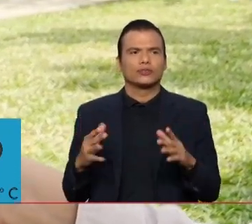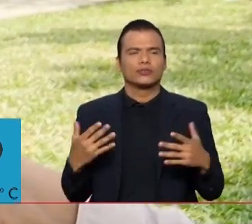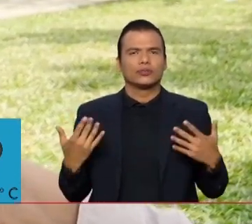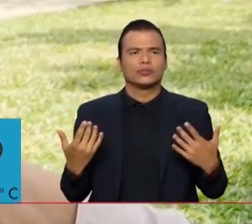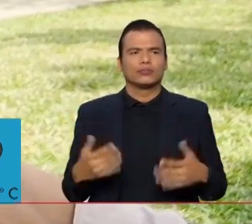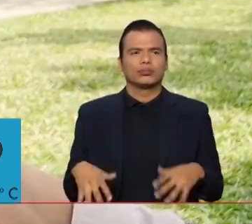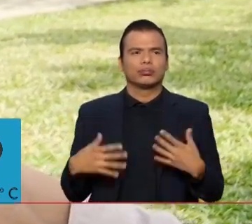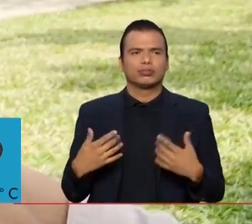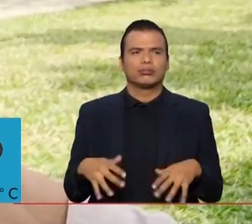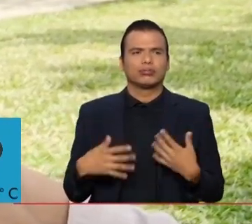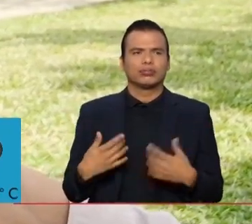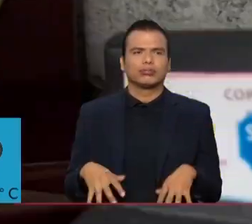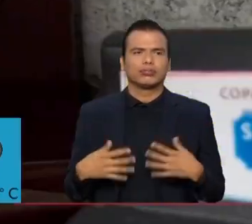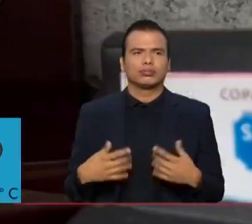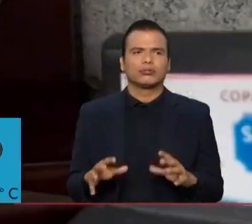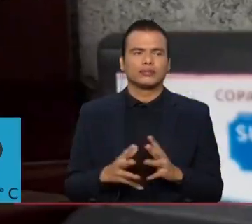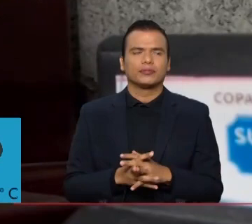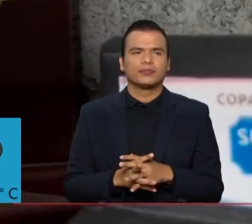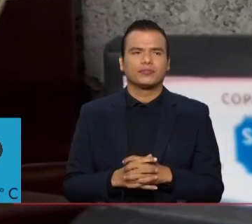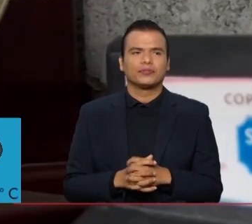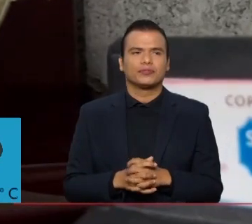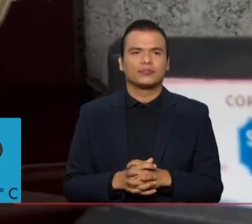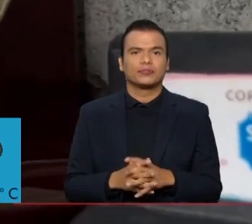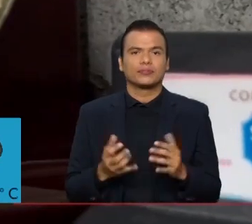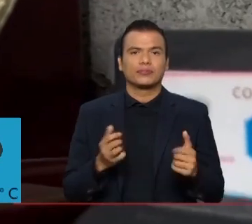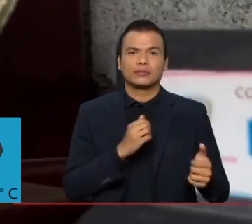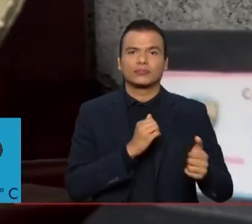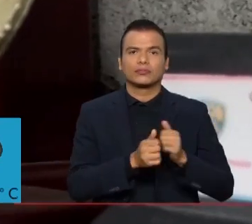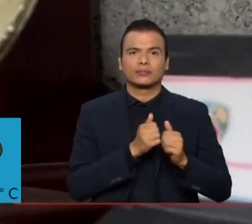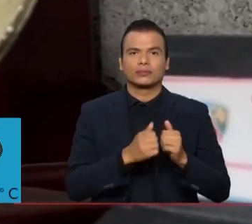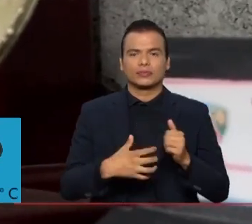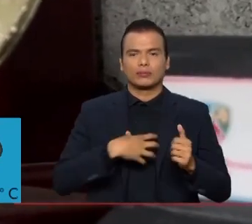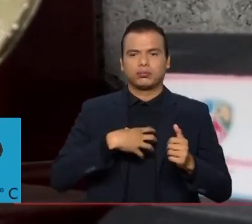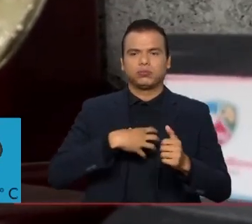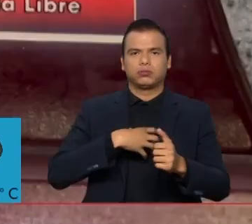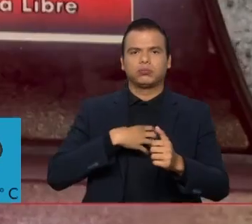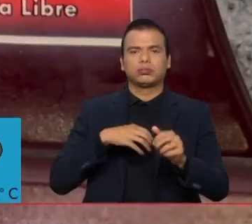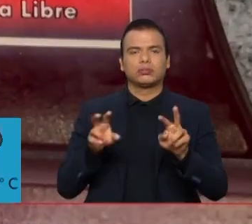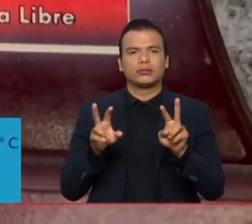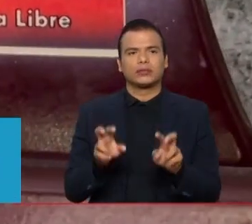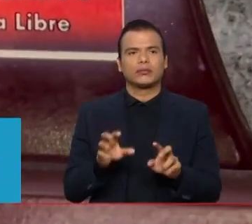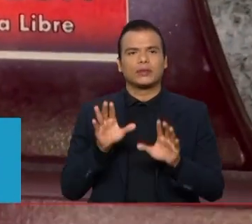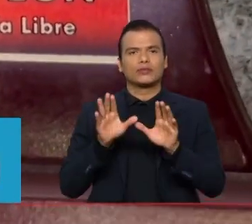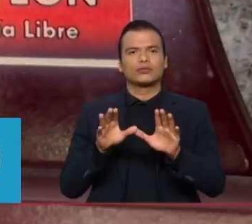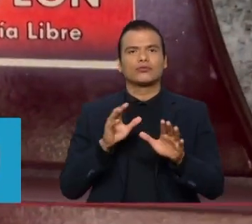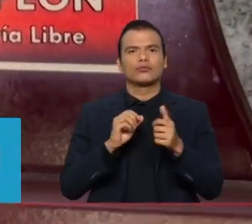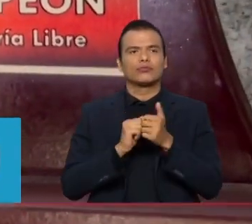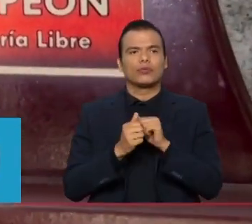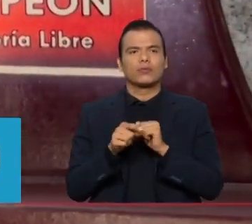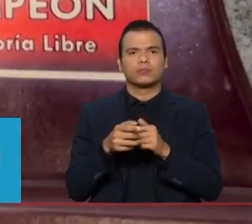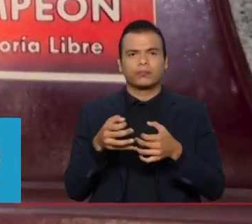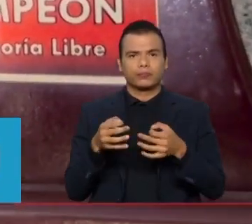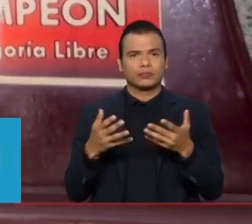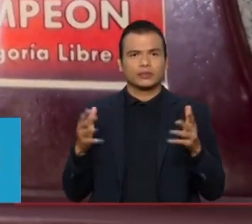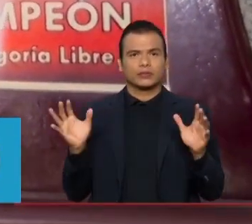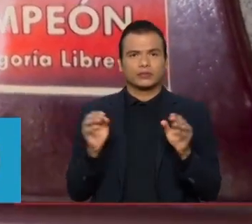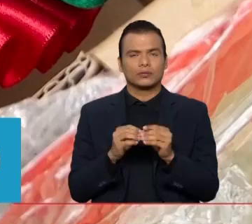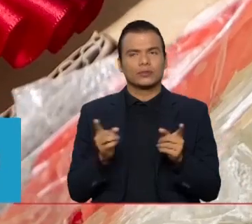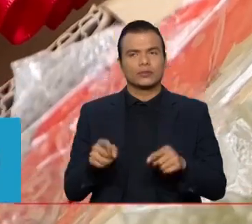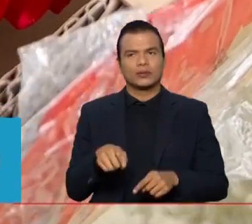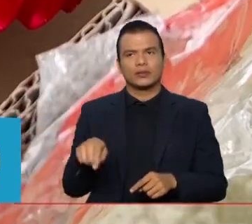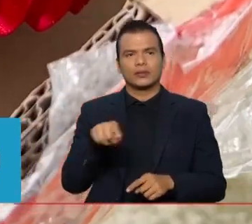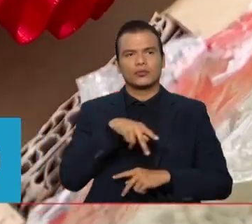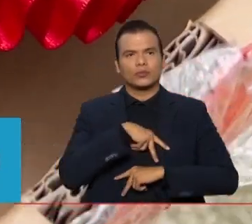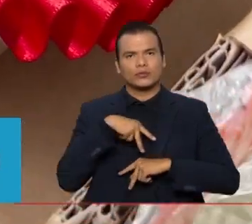pues lógicamente hay que apoyarlos. Los logros deportivos no solo son hitos en el campo de juego, también desempeñan un papel crucial en el desarrollo personal